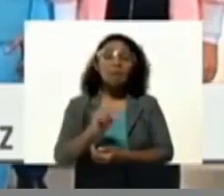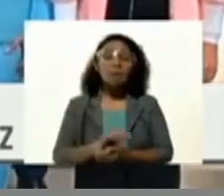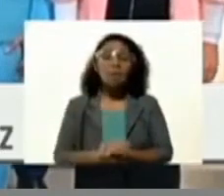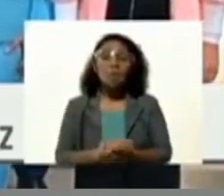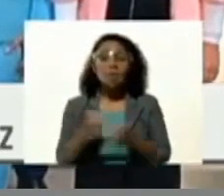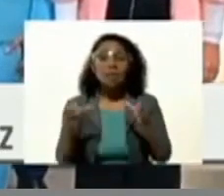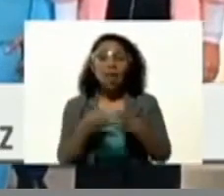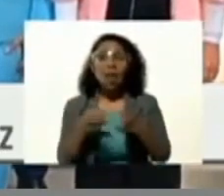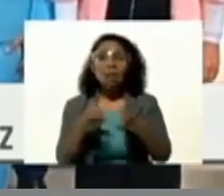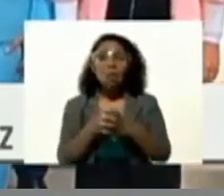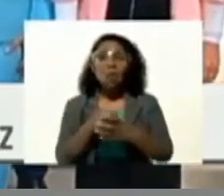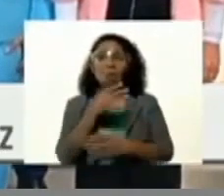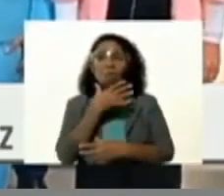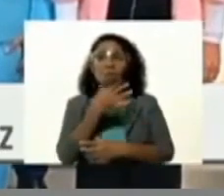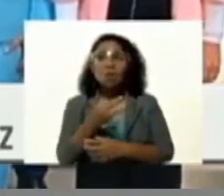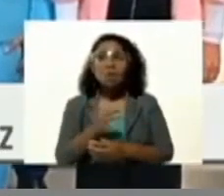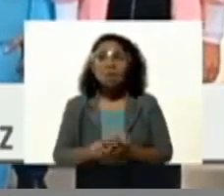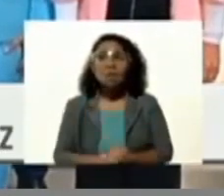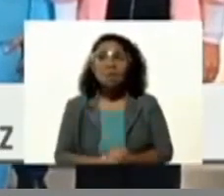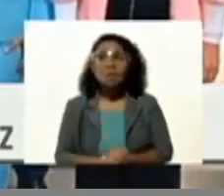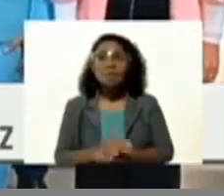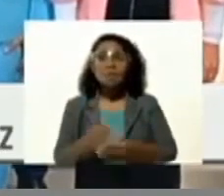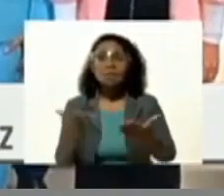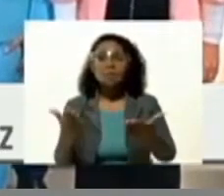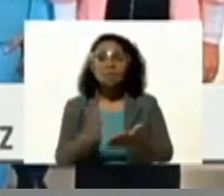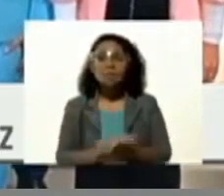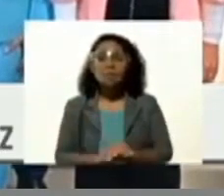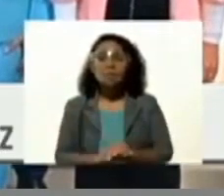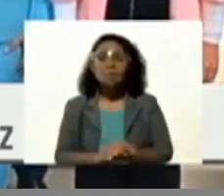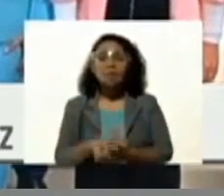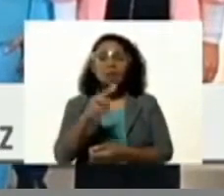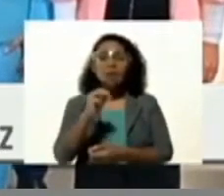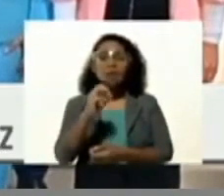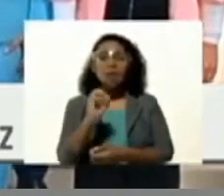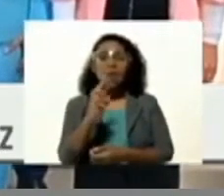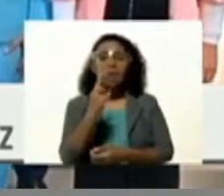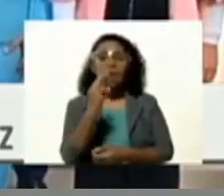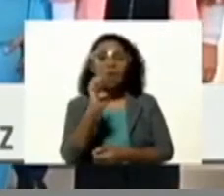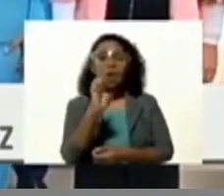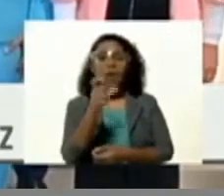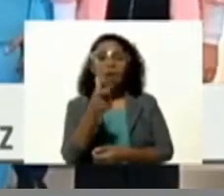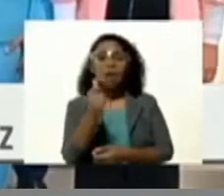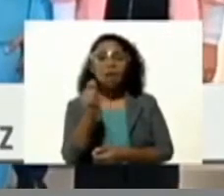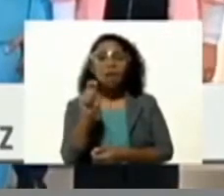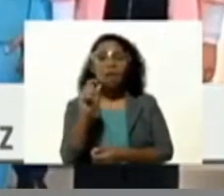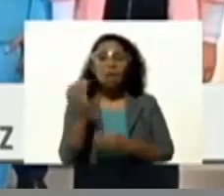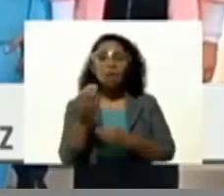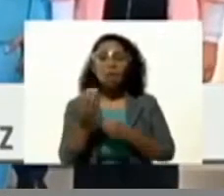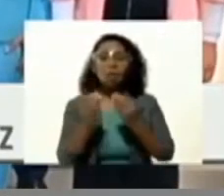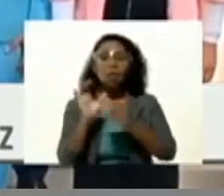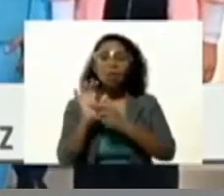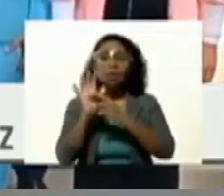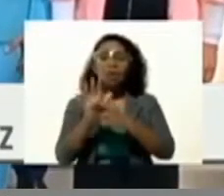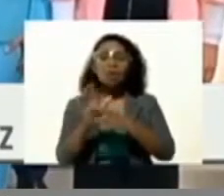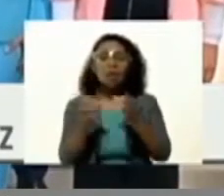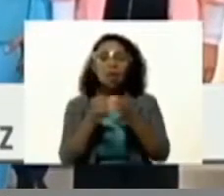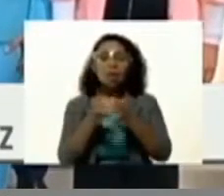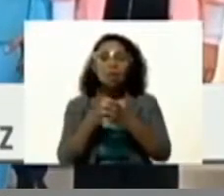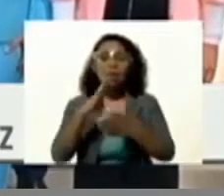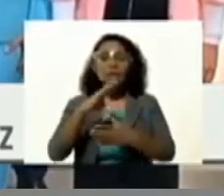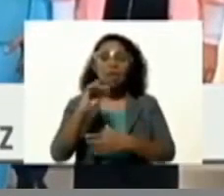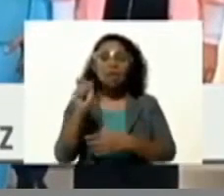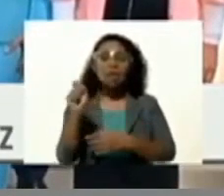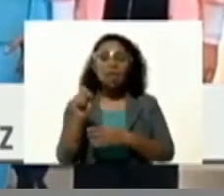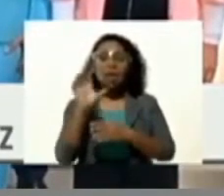el equipo facilitador de Noruega, así como los representantes del equipo sede y